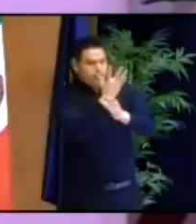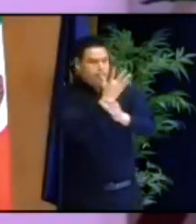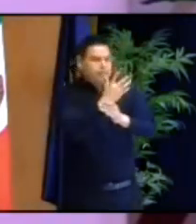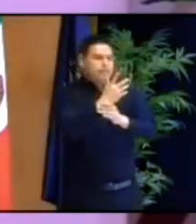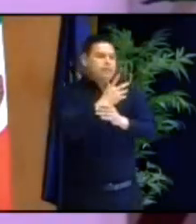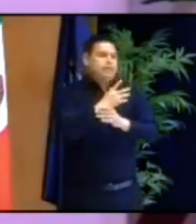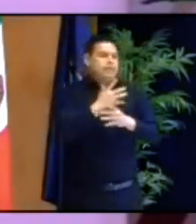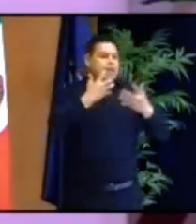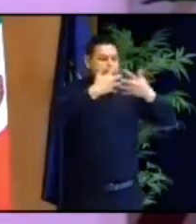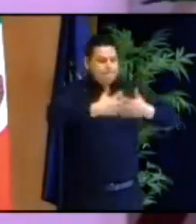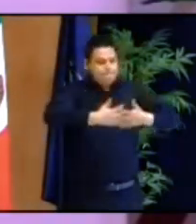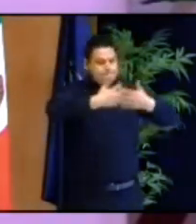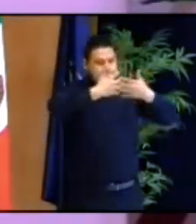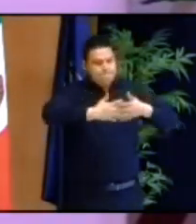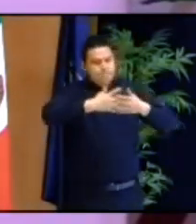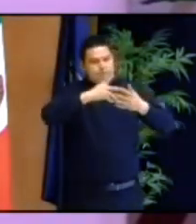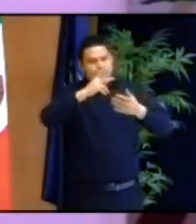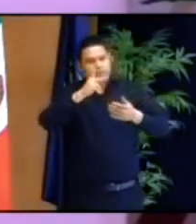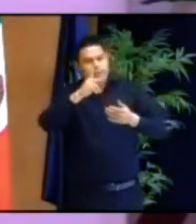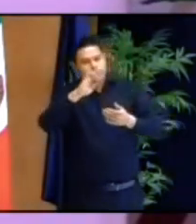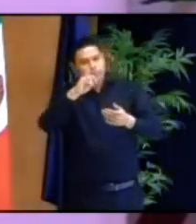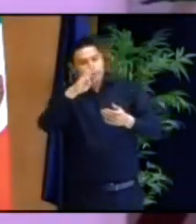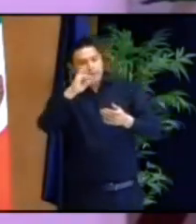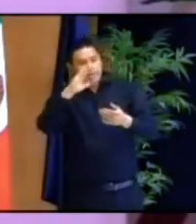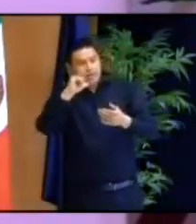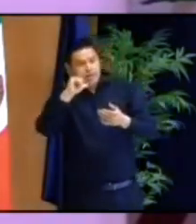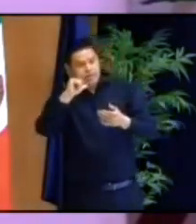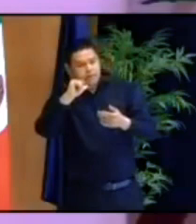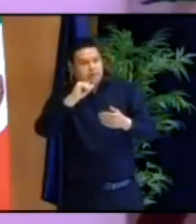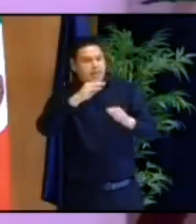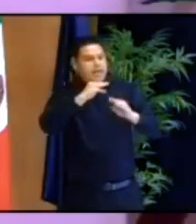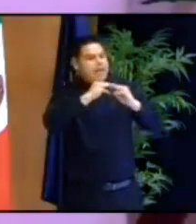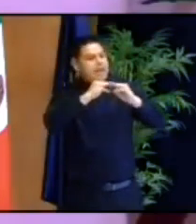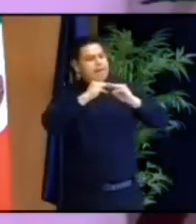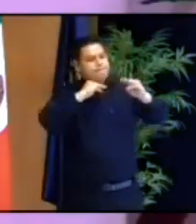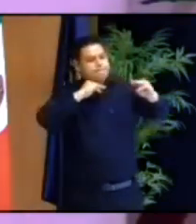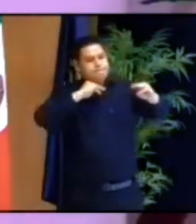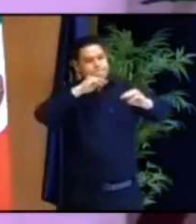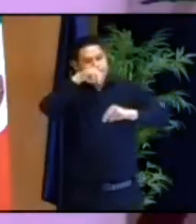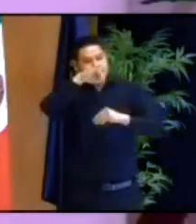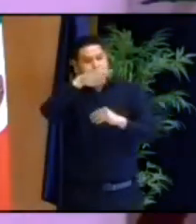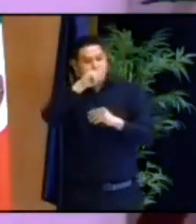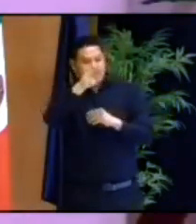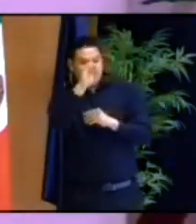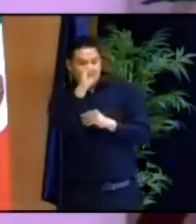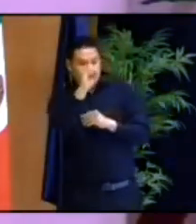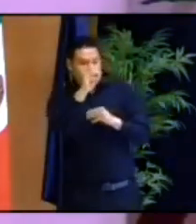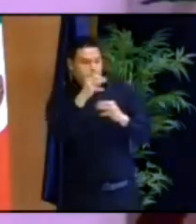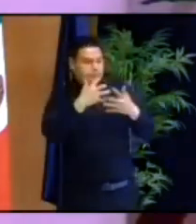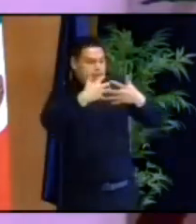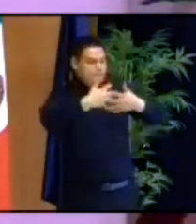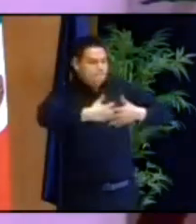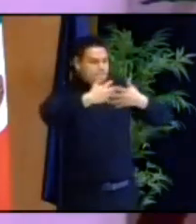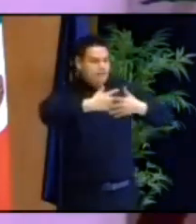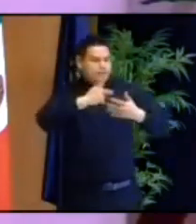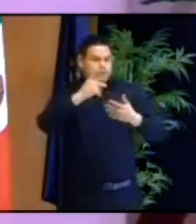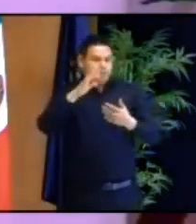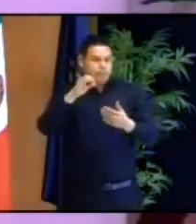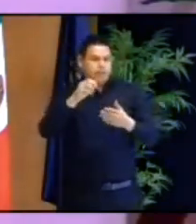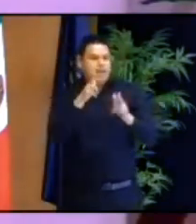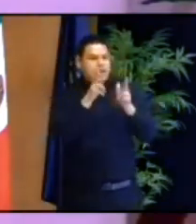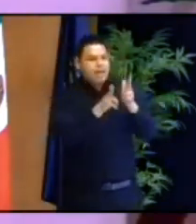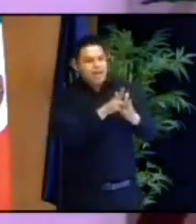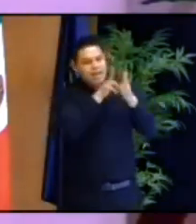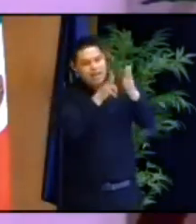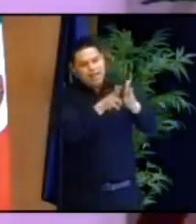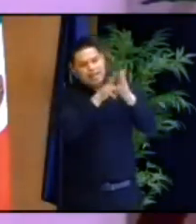pública para el trolebús elevado. El metro, ustedes saben que es una empresa pública. El tren ligero,